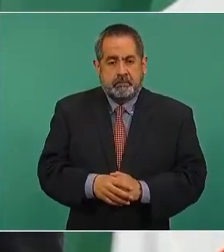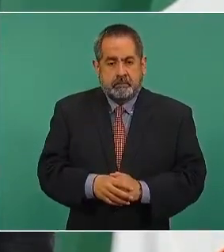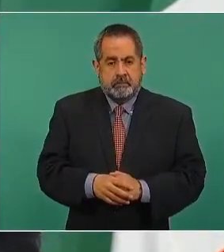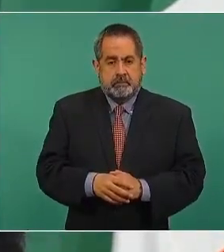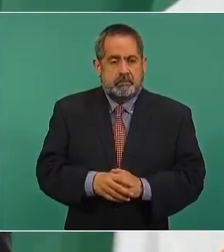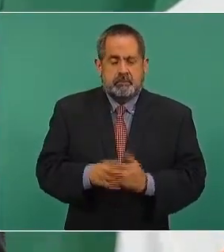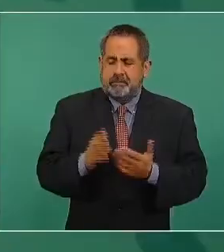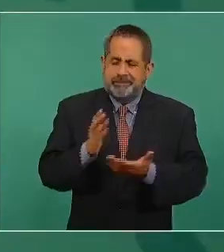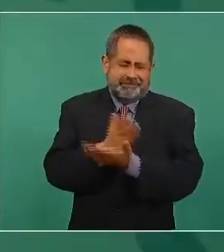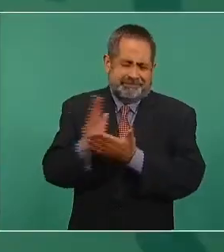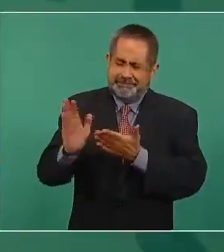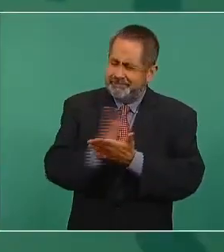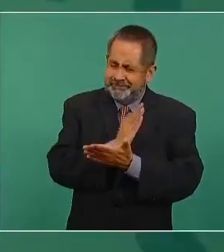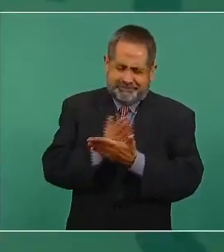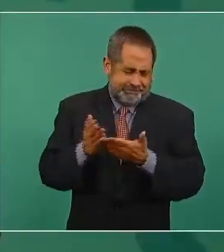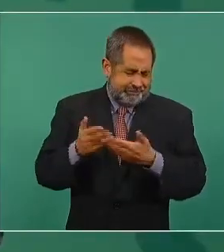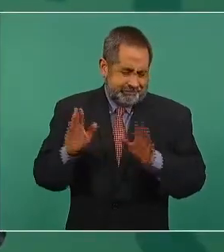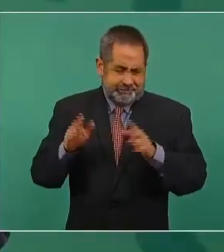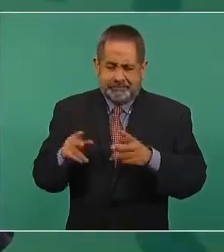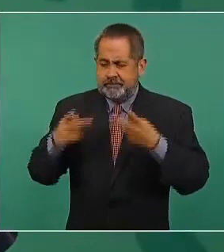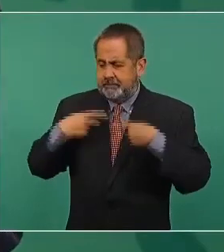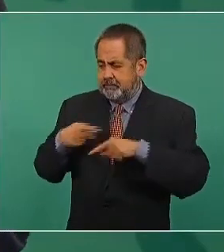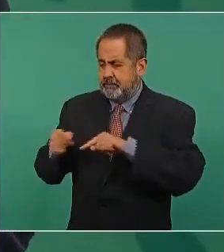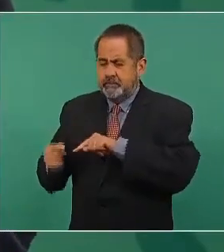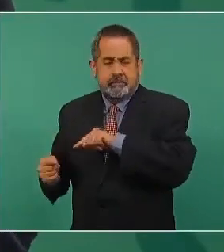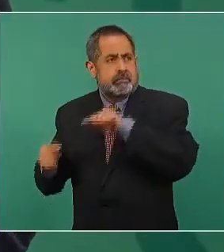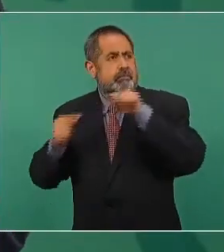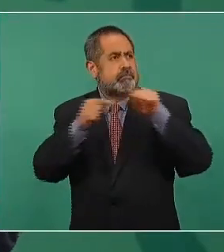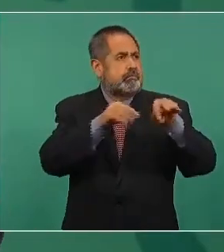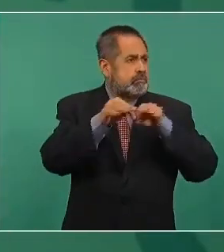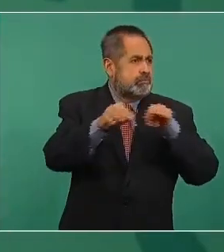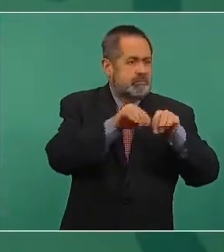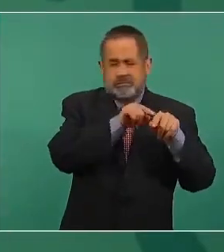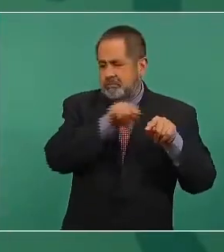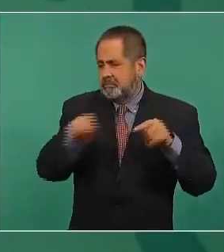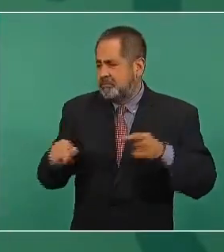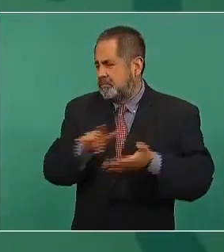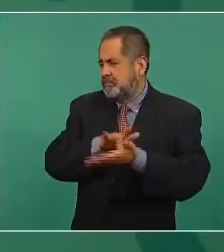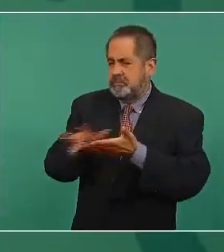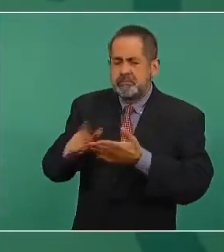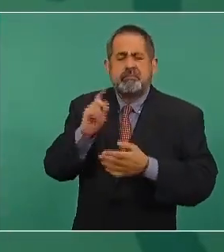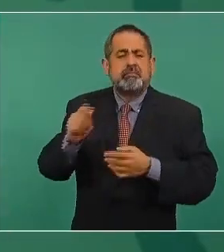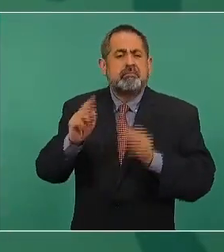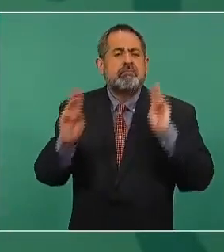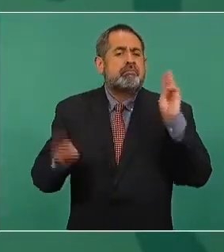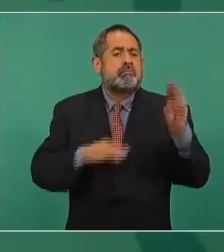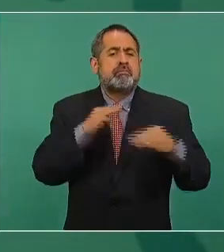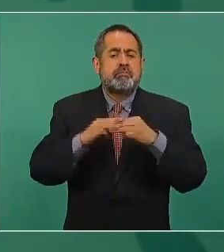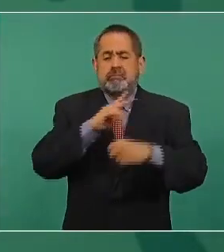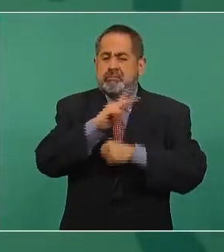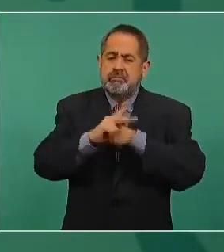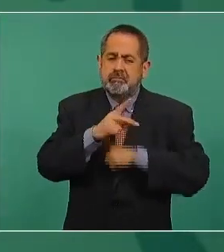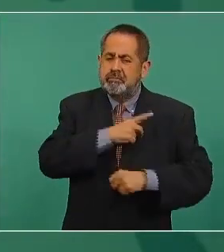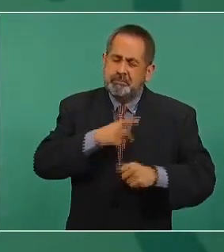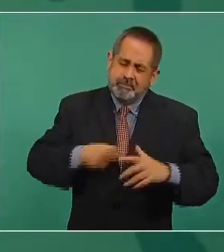Eso no tiene nada que ver con la fraternidad universal.